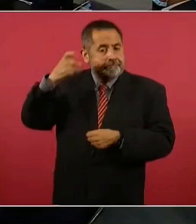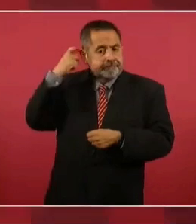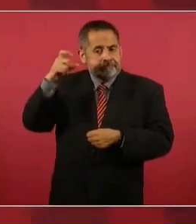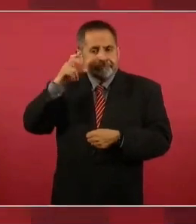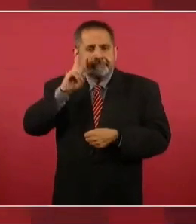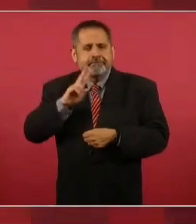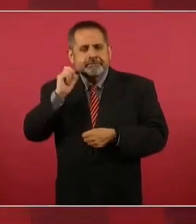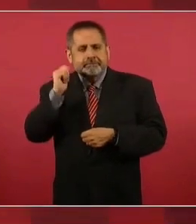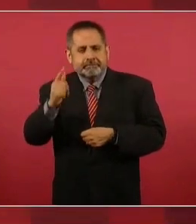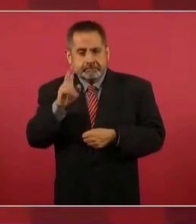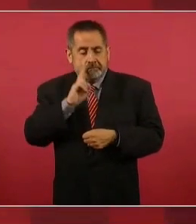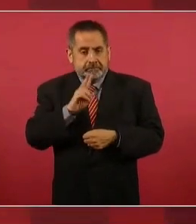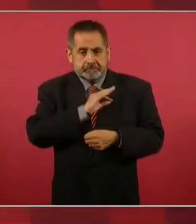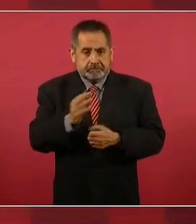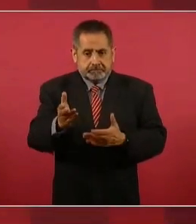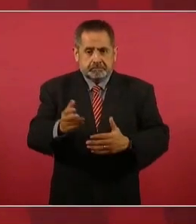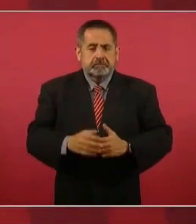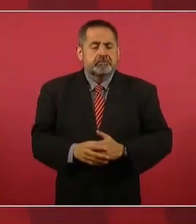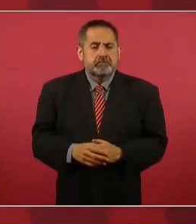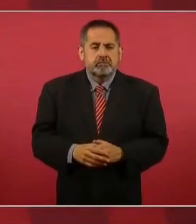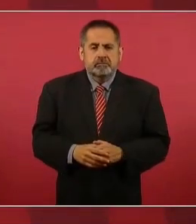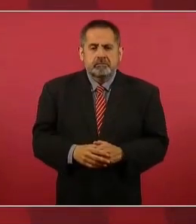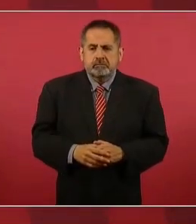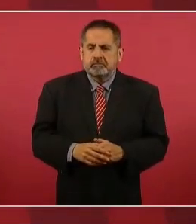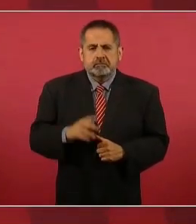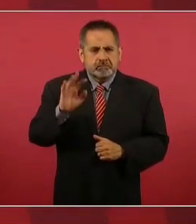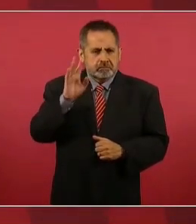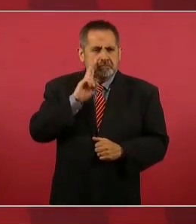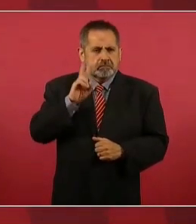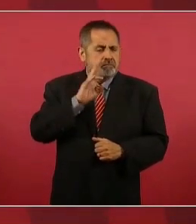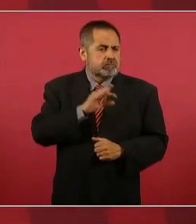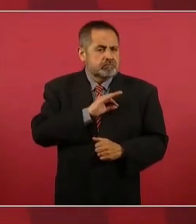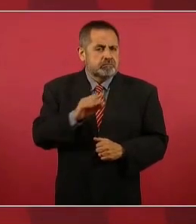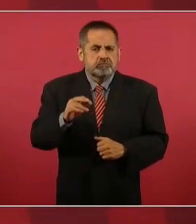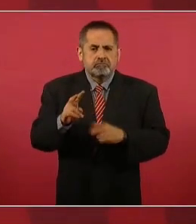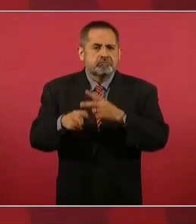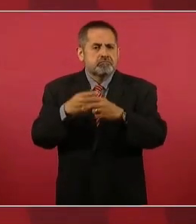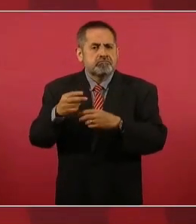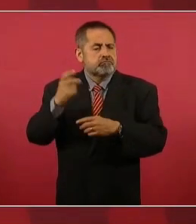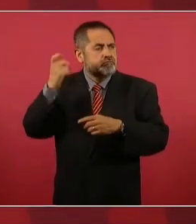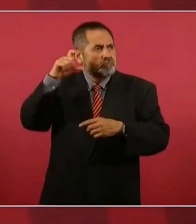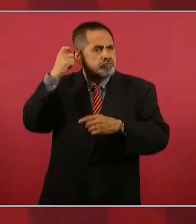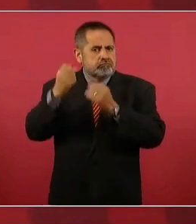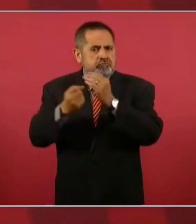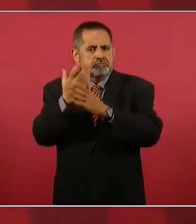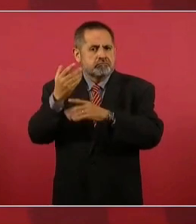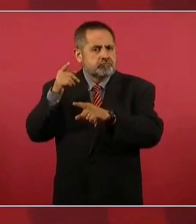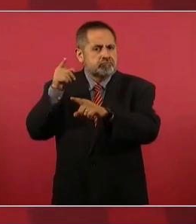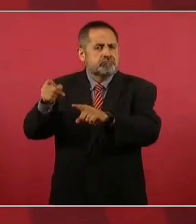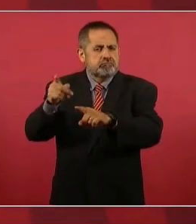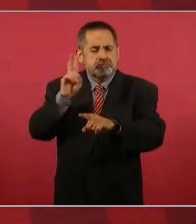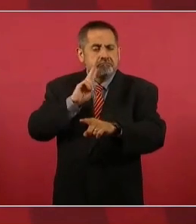fechas? Es posible hacer una mañanera en Querétaro.